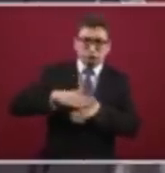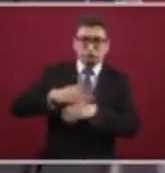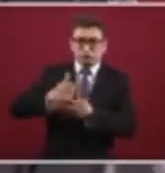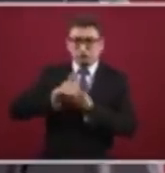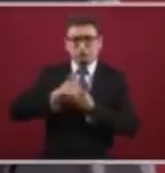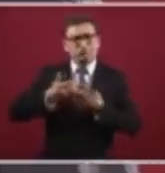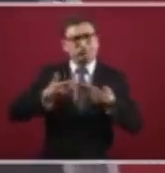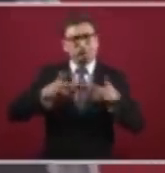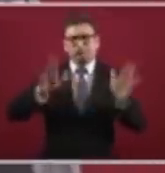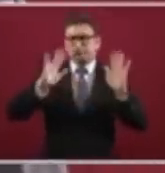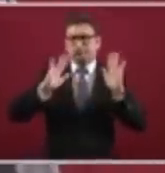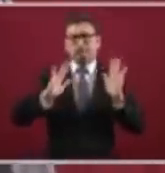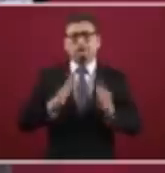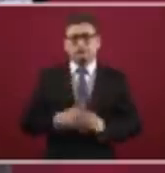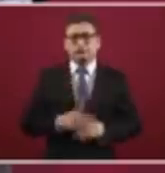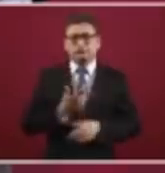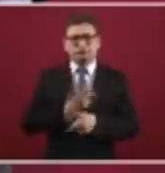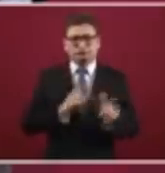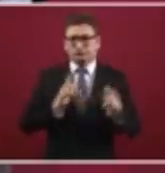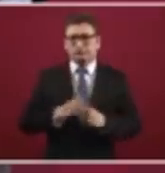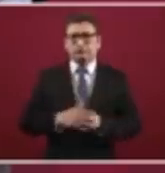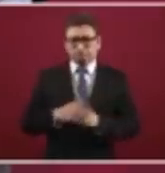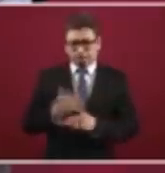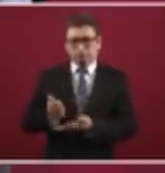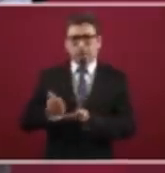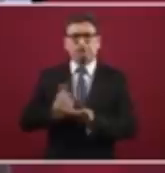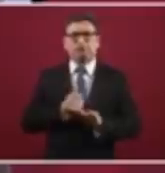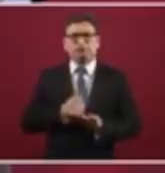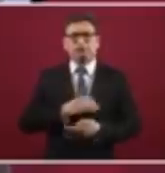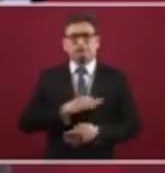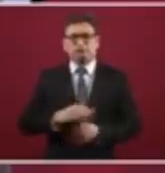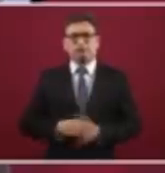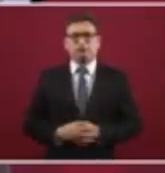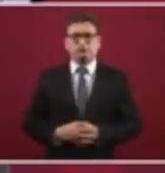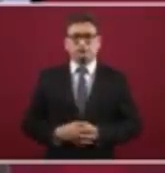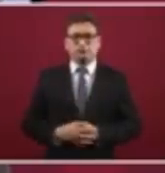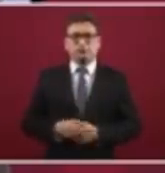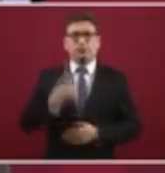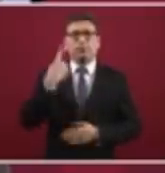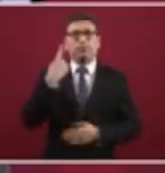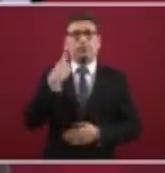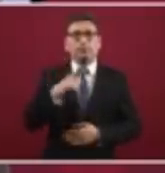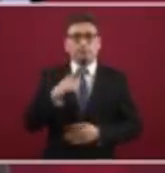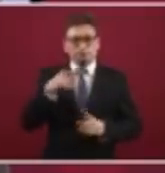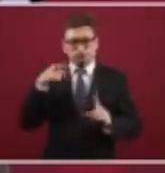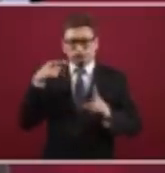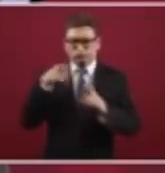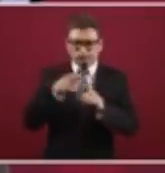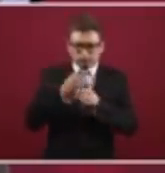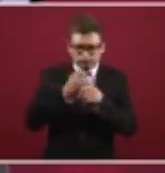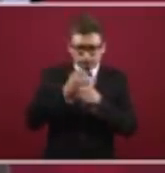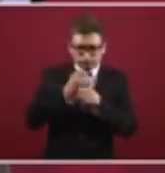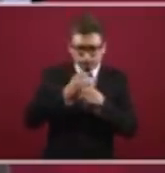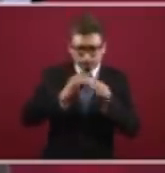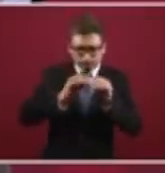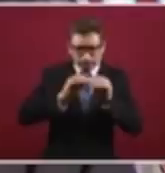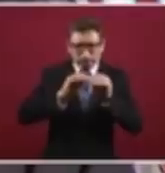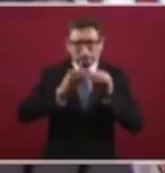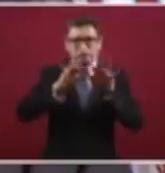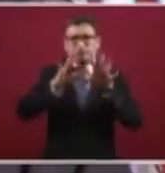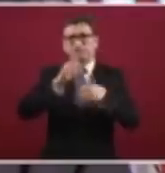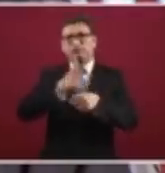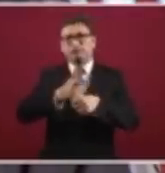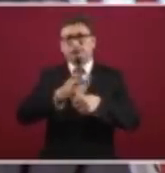para y ayudar a esclarecer este